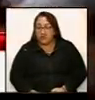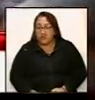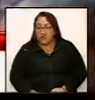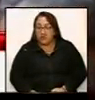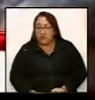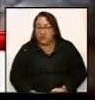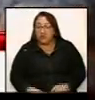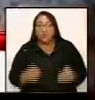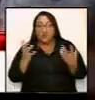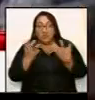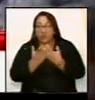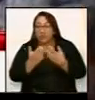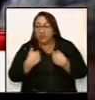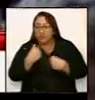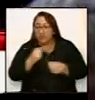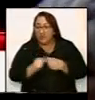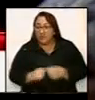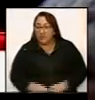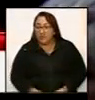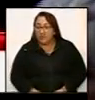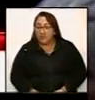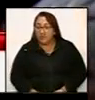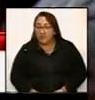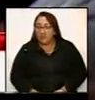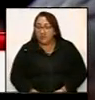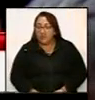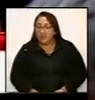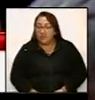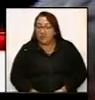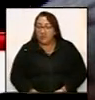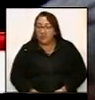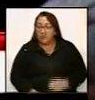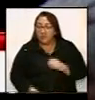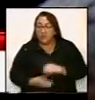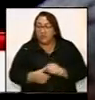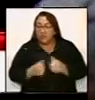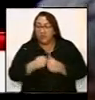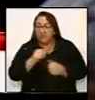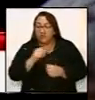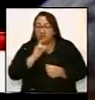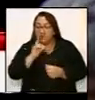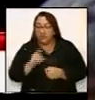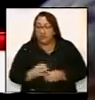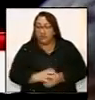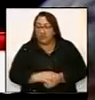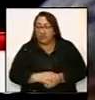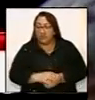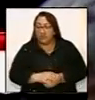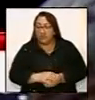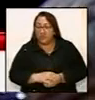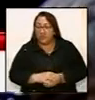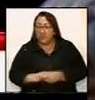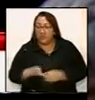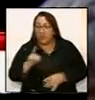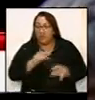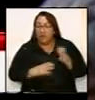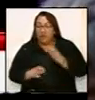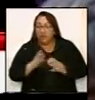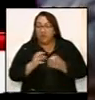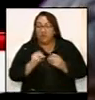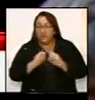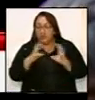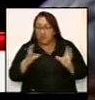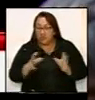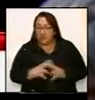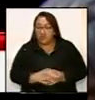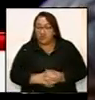completamente. Yo recuerdo en la época del Tratado de Libre Comercio con los Estados Unidos, pues había pues un financiamiento muy claro